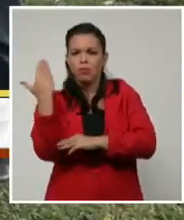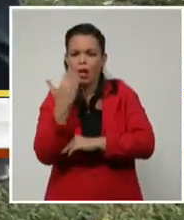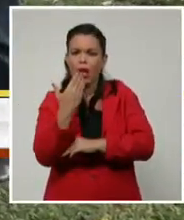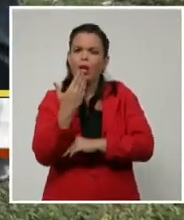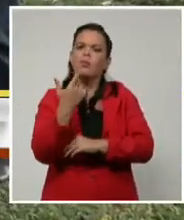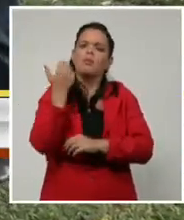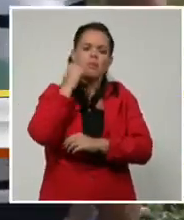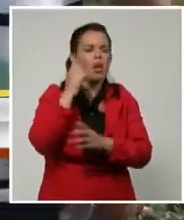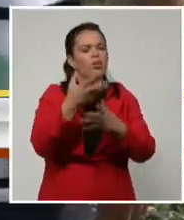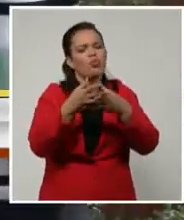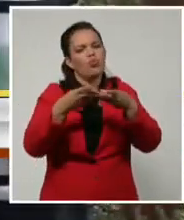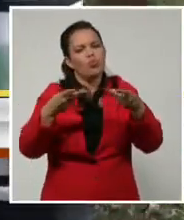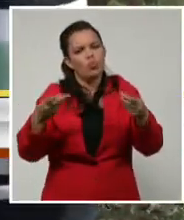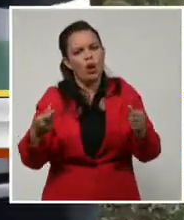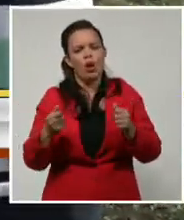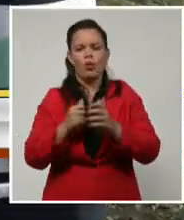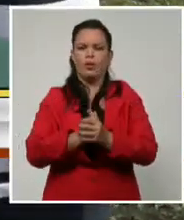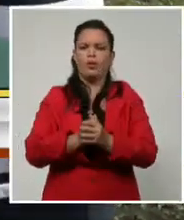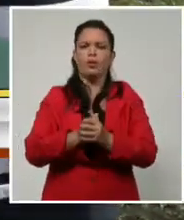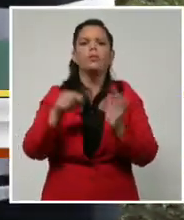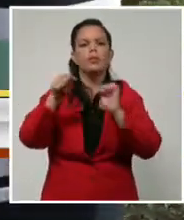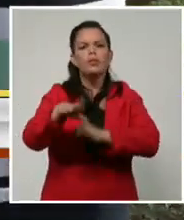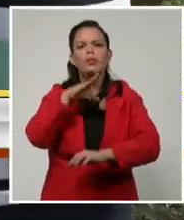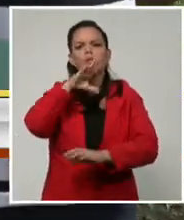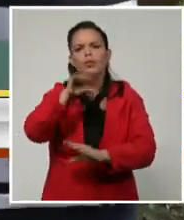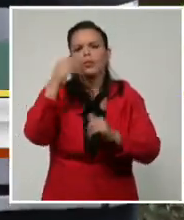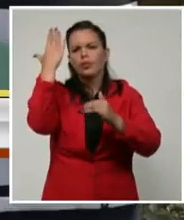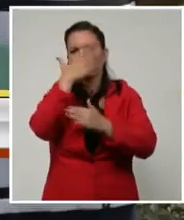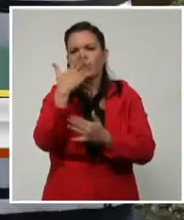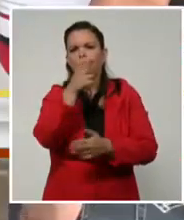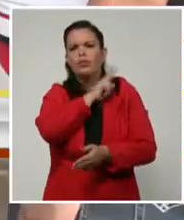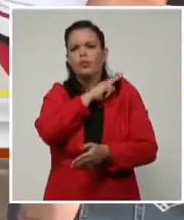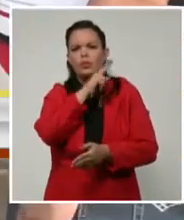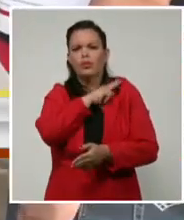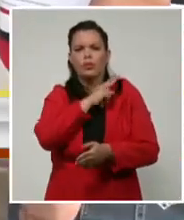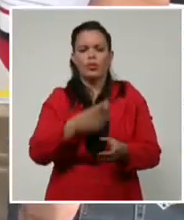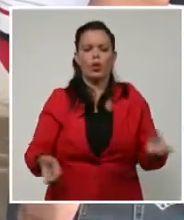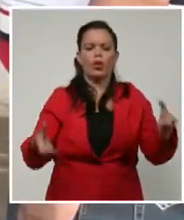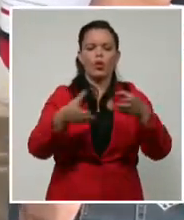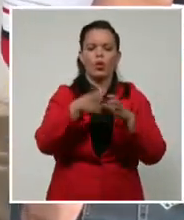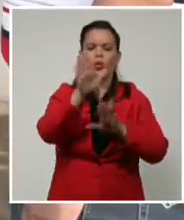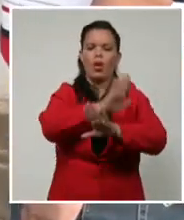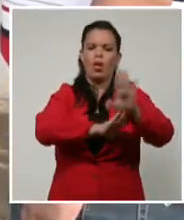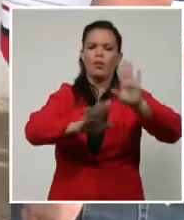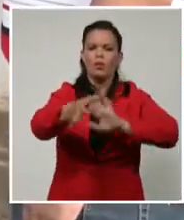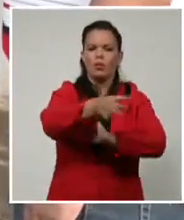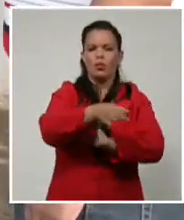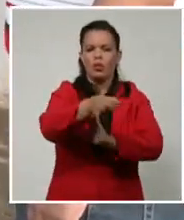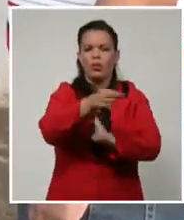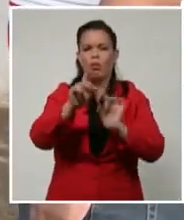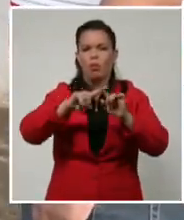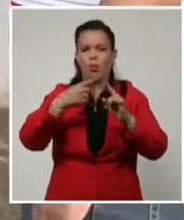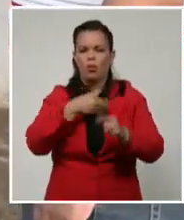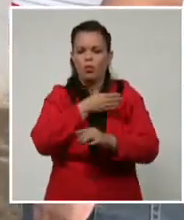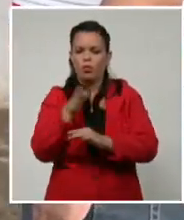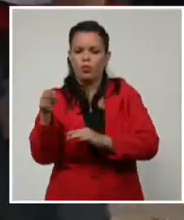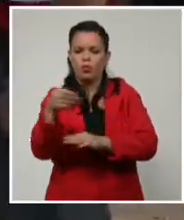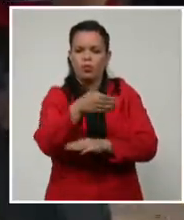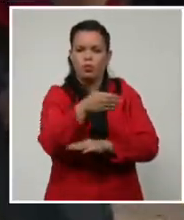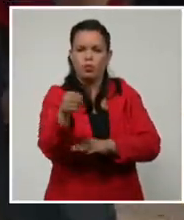vicepresidente del consejo de defensa municipal liván fuentes álvarez durante un recorrido por los principales